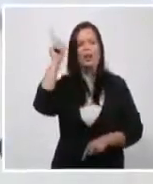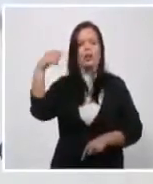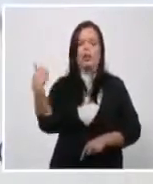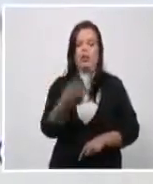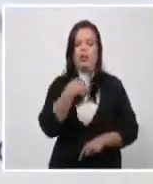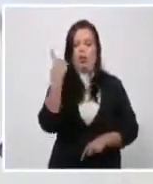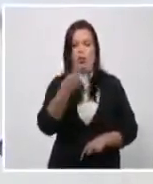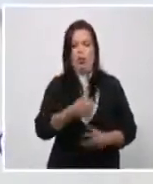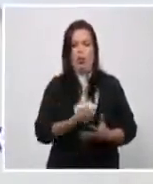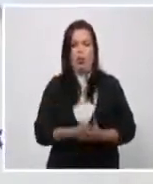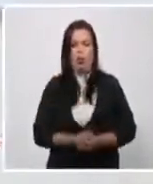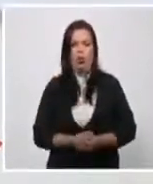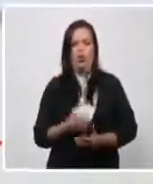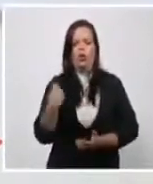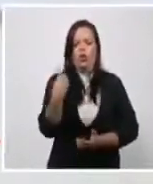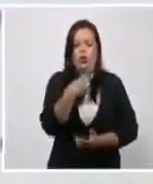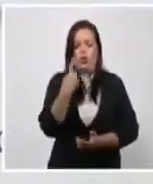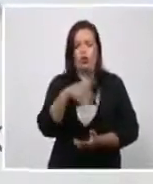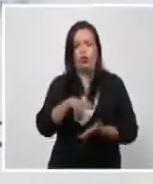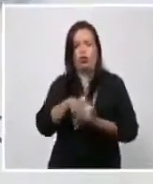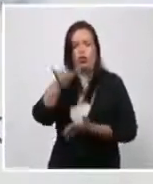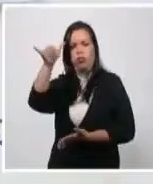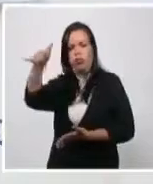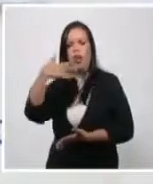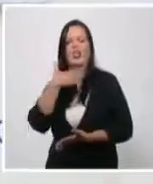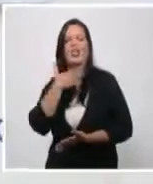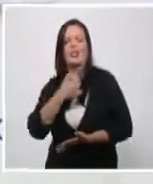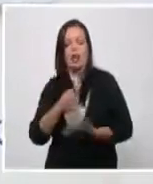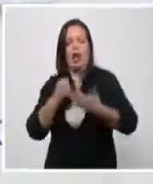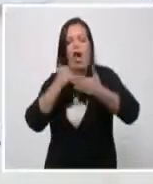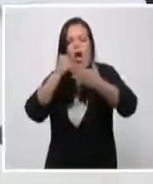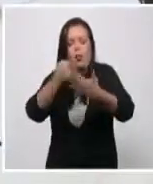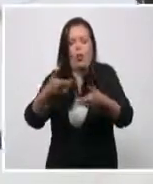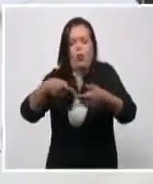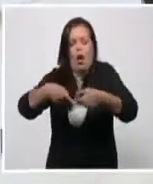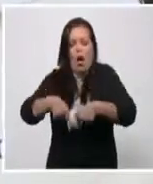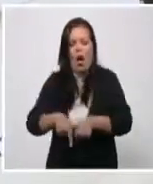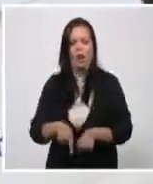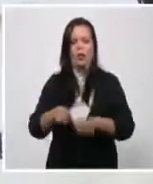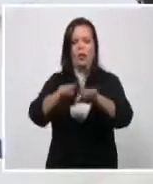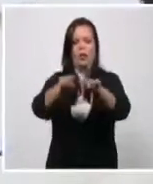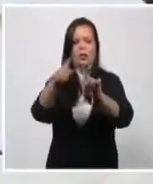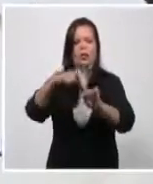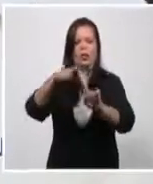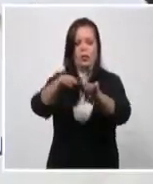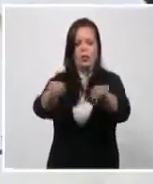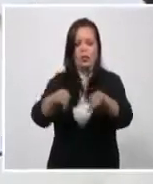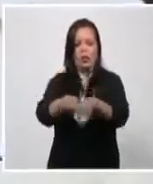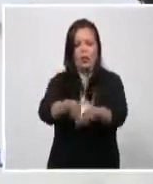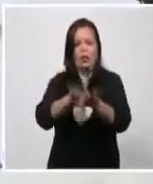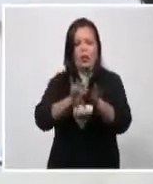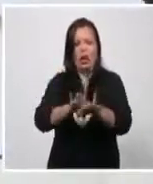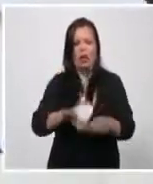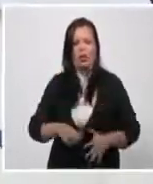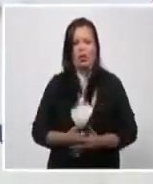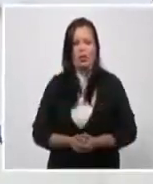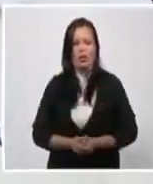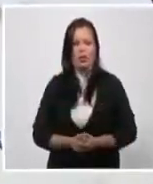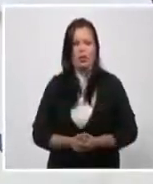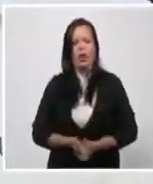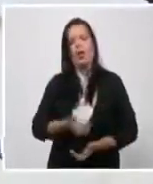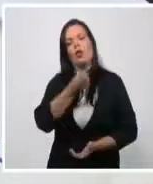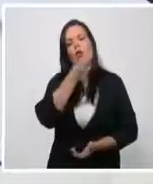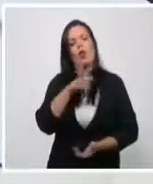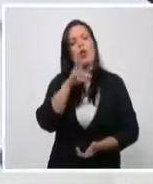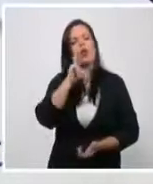estar en una de esas brigadas. Deseo cumplido. Nos permitió conocer una ex república soviética del Cáucaso